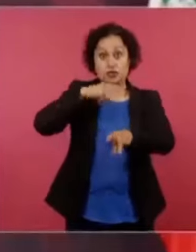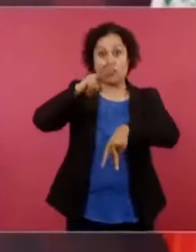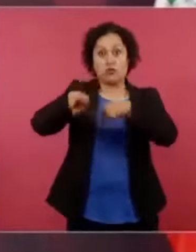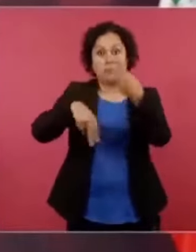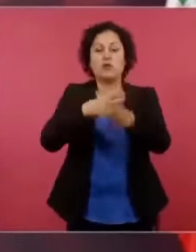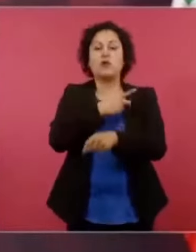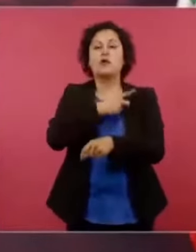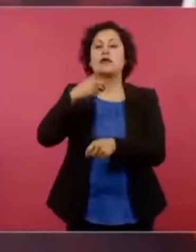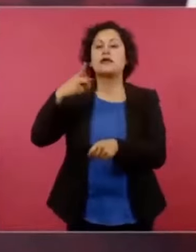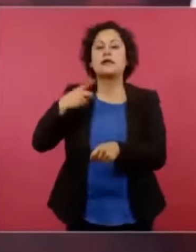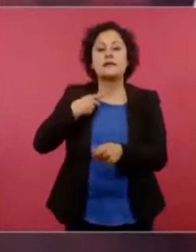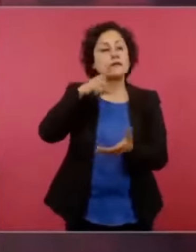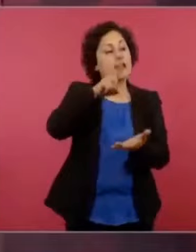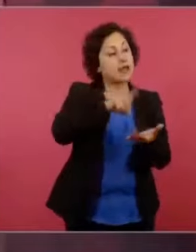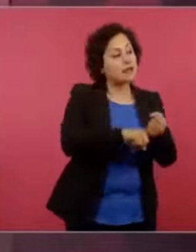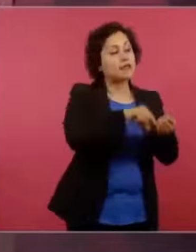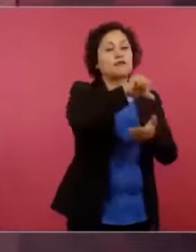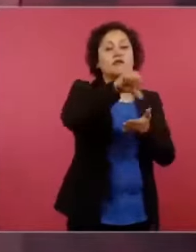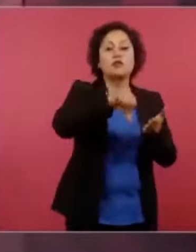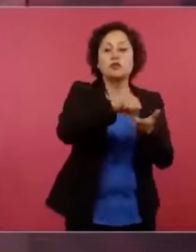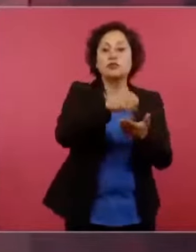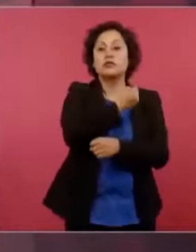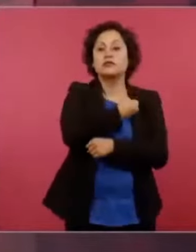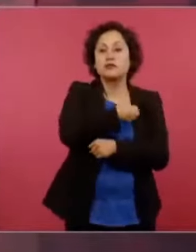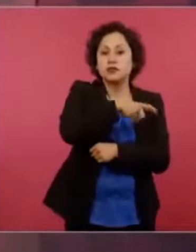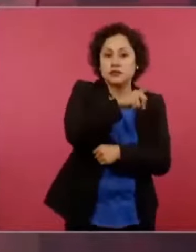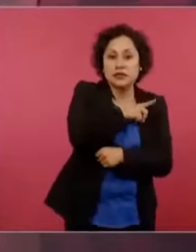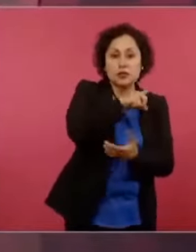especialistas. Cuando hablo de centros de salud son 11,000.